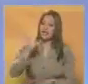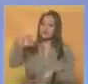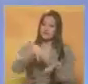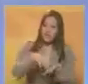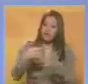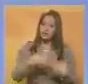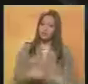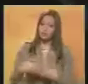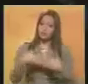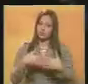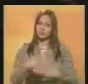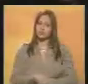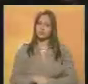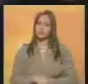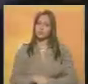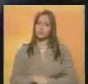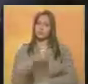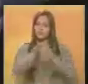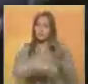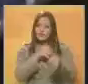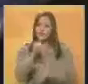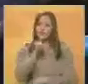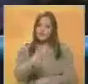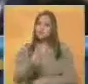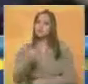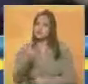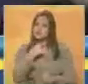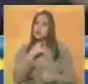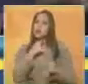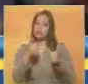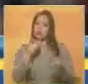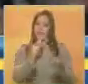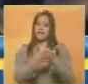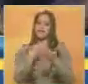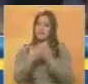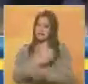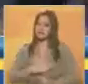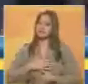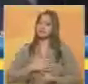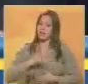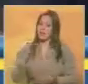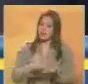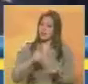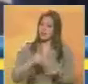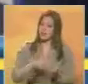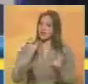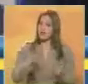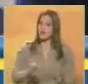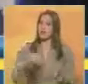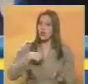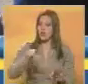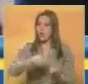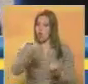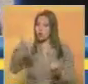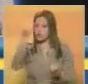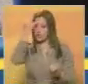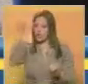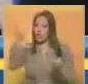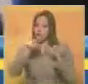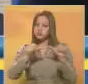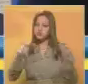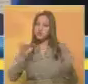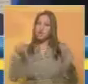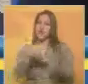Missouri el ganador se mostró satisfecho al dirigirse a sus partidarios y aseguró que estaba participando para ser la alternativa conservadora